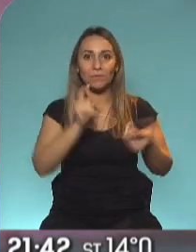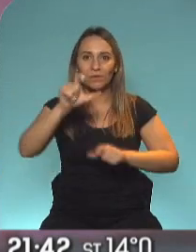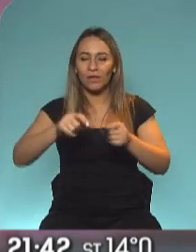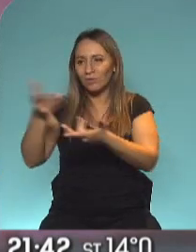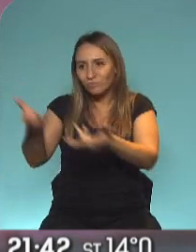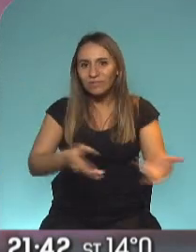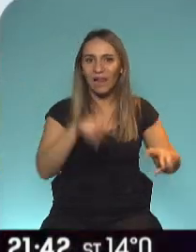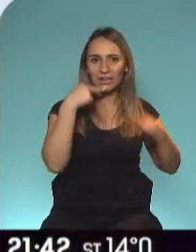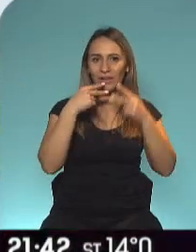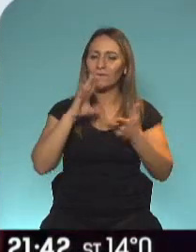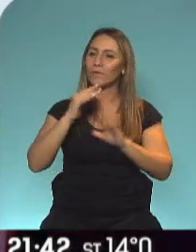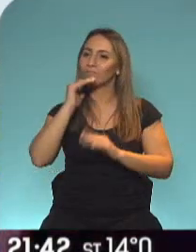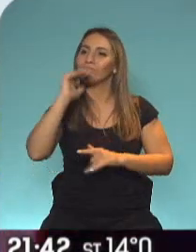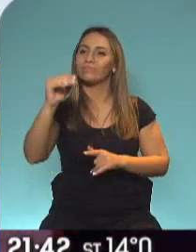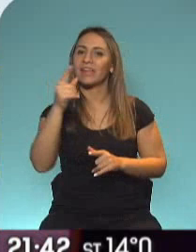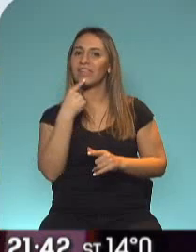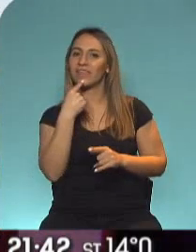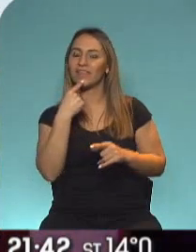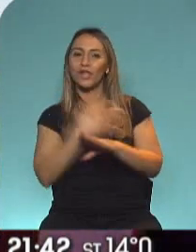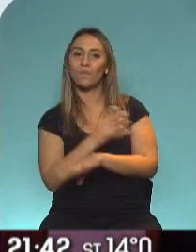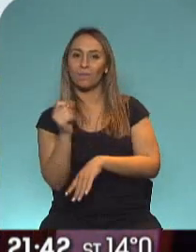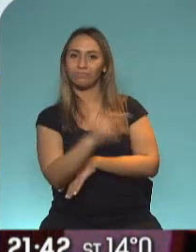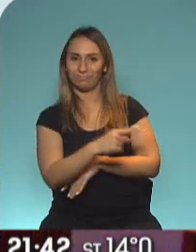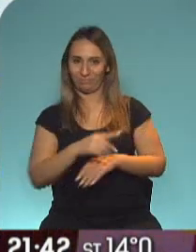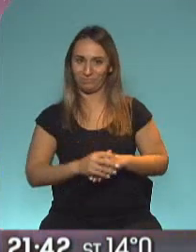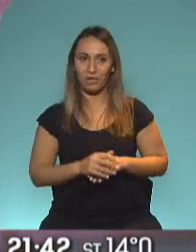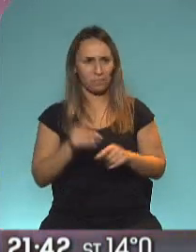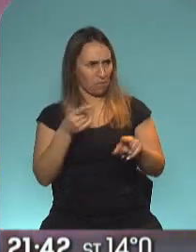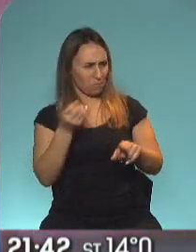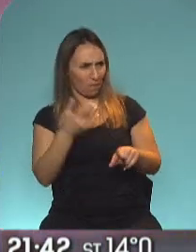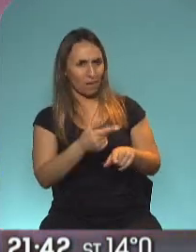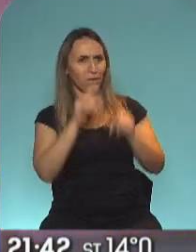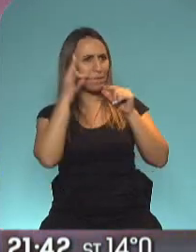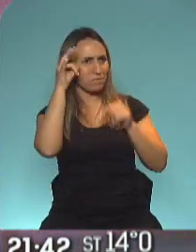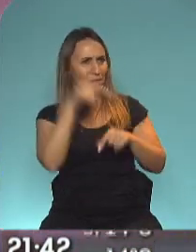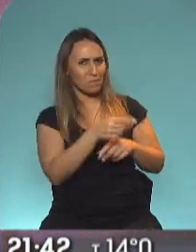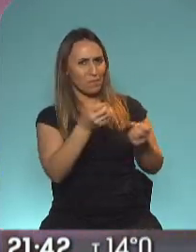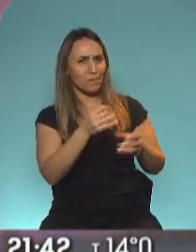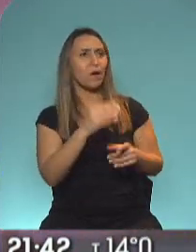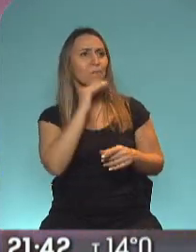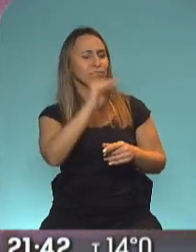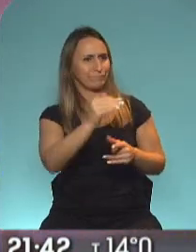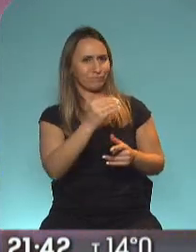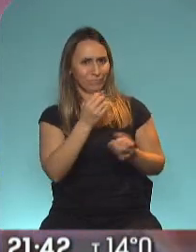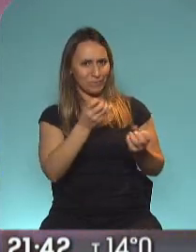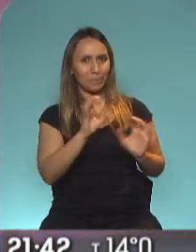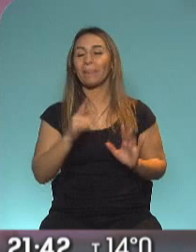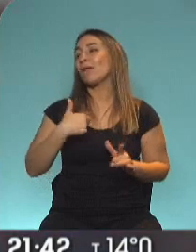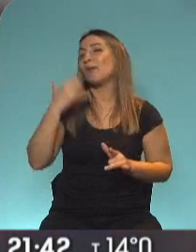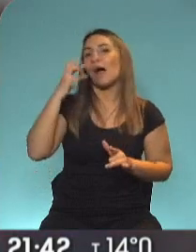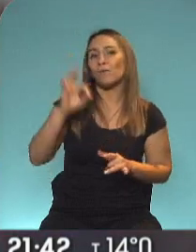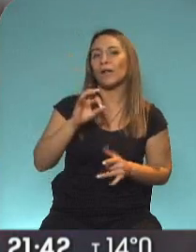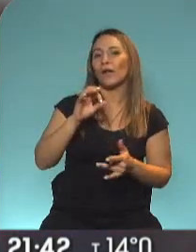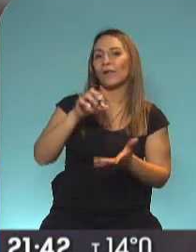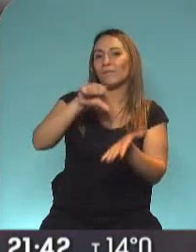restaurante a comer. Lindo el saludo, ¿eh? Muy bien manejado además. Sí, bueno, mis abuelos son del Líbano, así que no lo puedo evitar. Lo